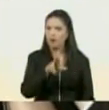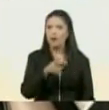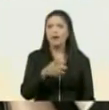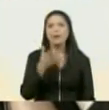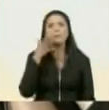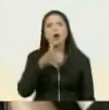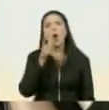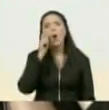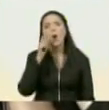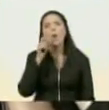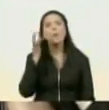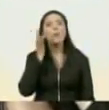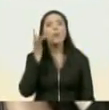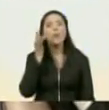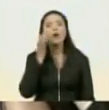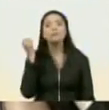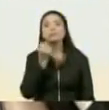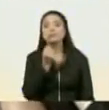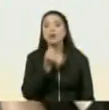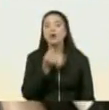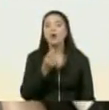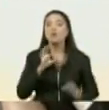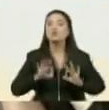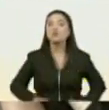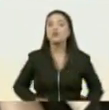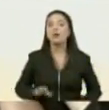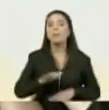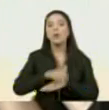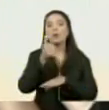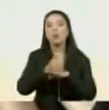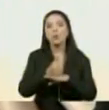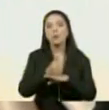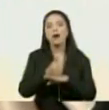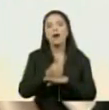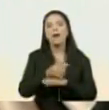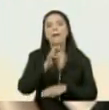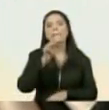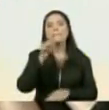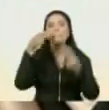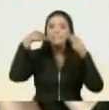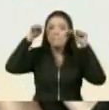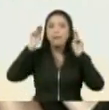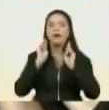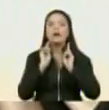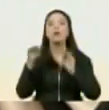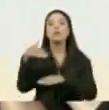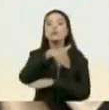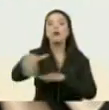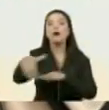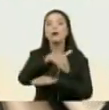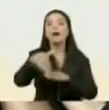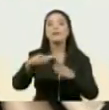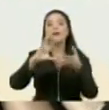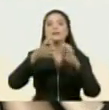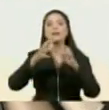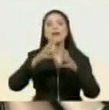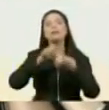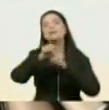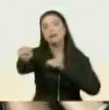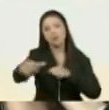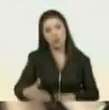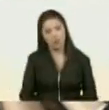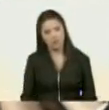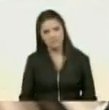sido asesinada por un chofer de María Corina Machado mientras estaba en una calle en San Cristóbal? ¿Quién está de